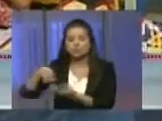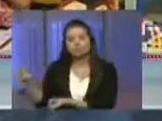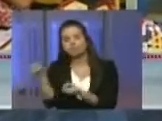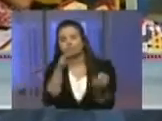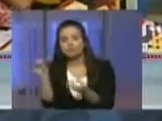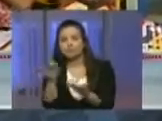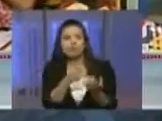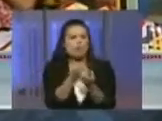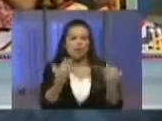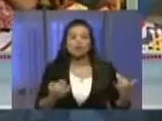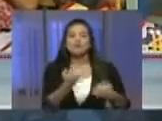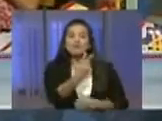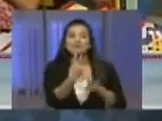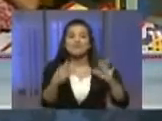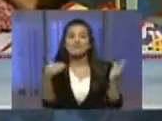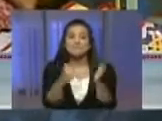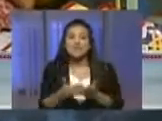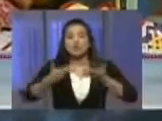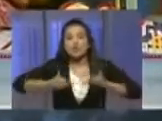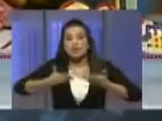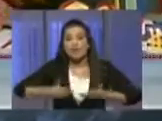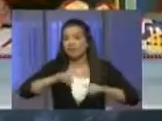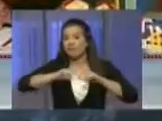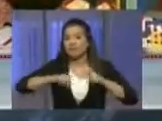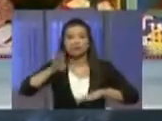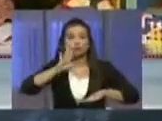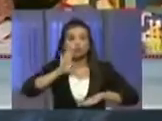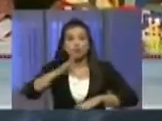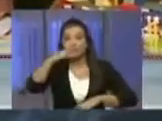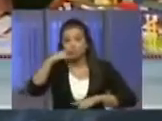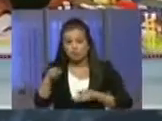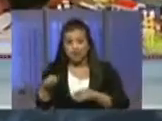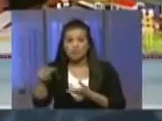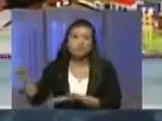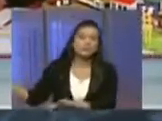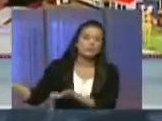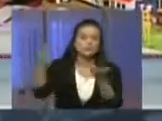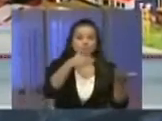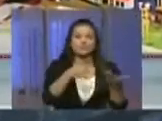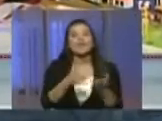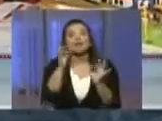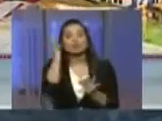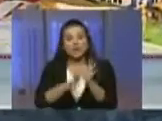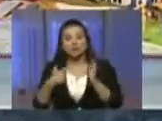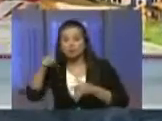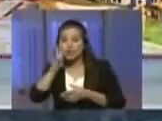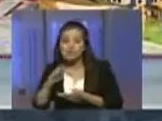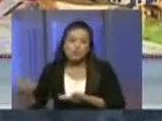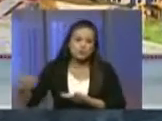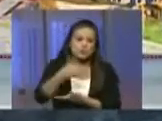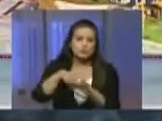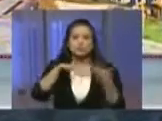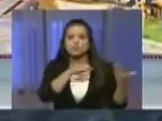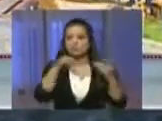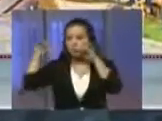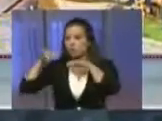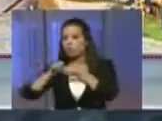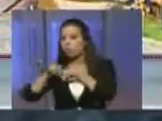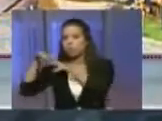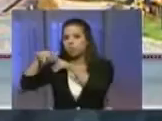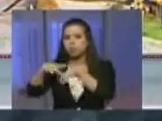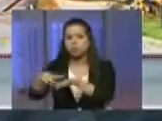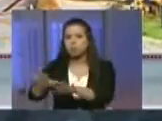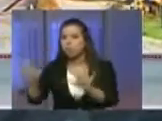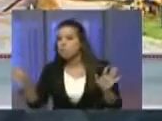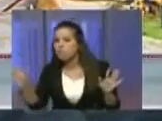a estas acciones preventivas bueno las lluvias no han tenido un efecto negativo para nuestro pueblo en los Club se ha integrado la